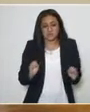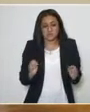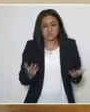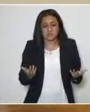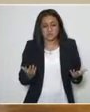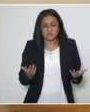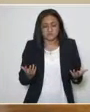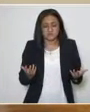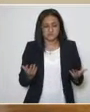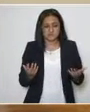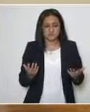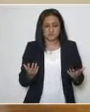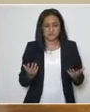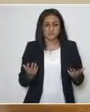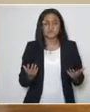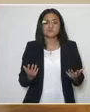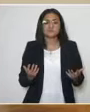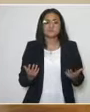Innecesaria